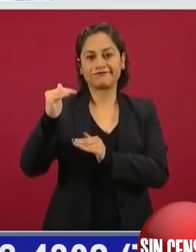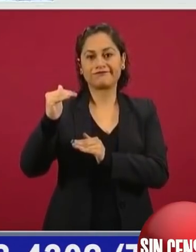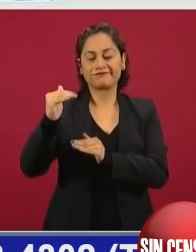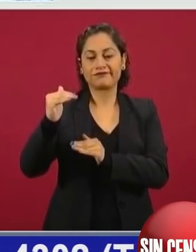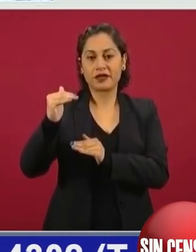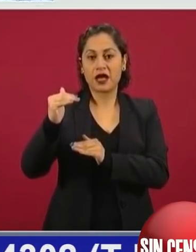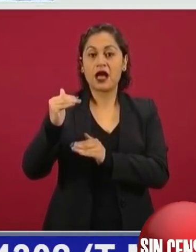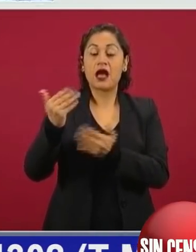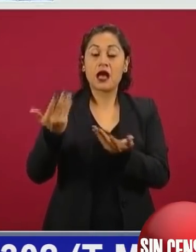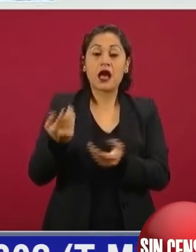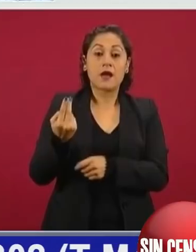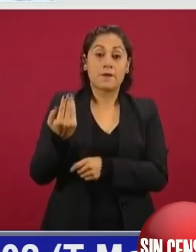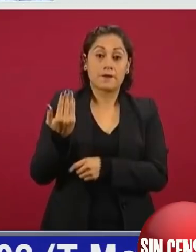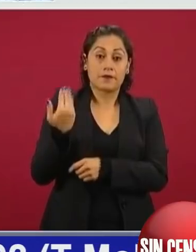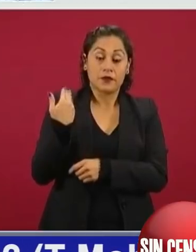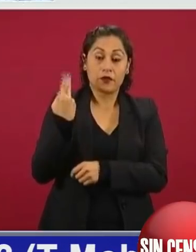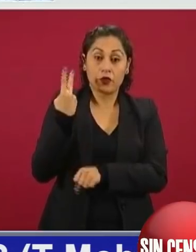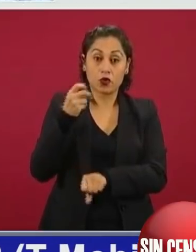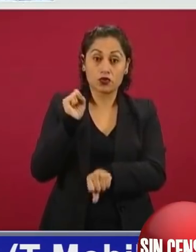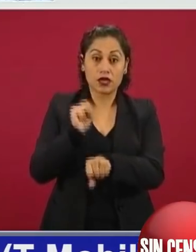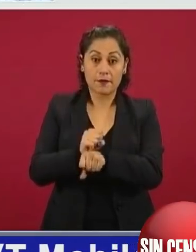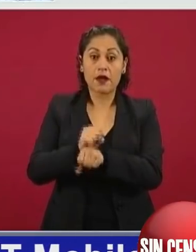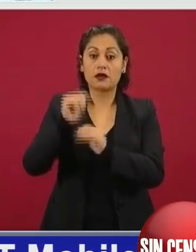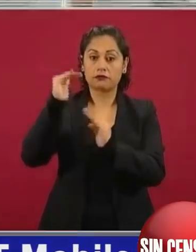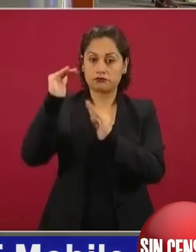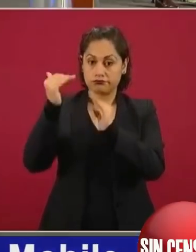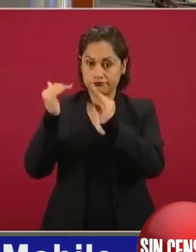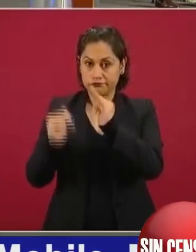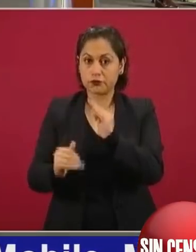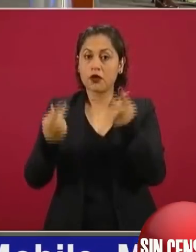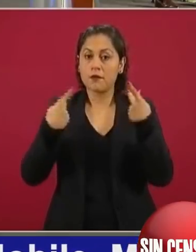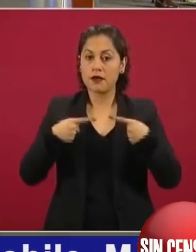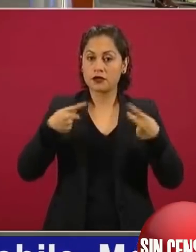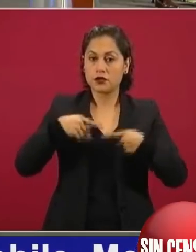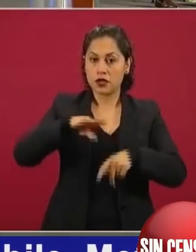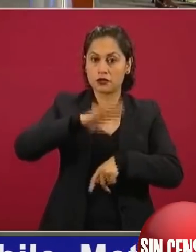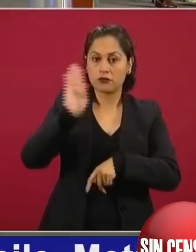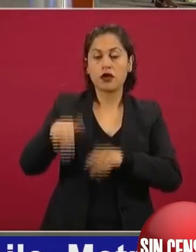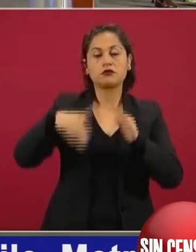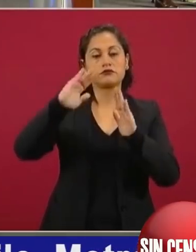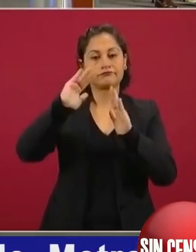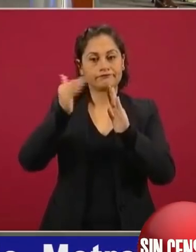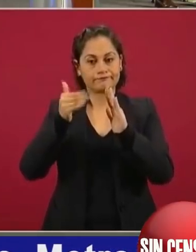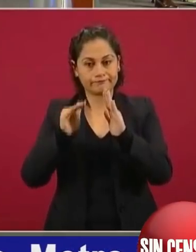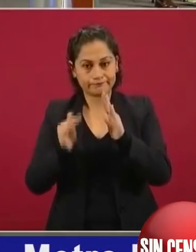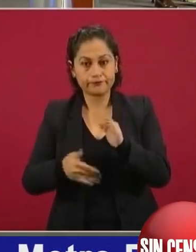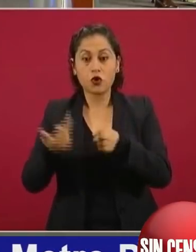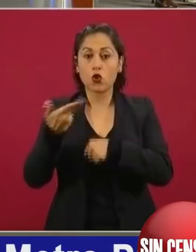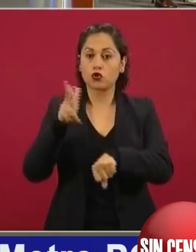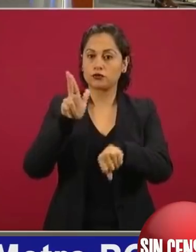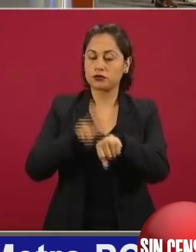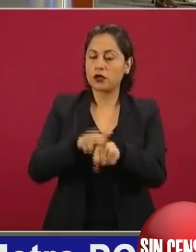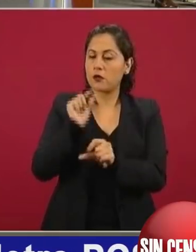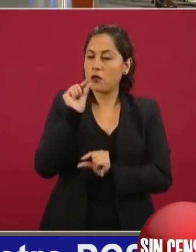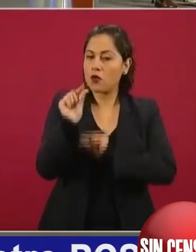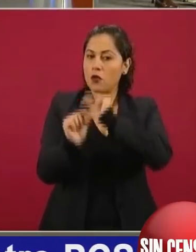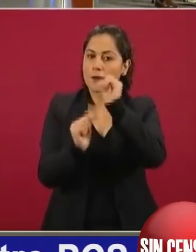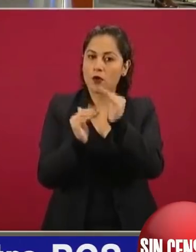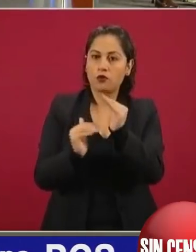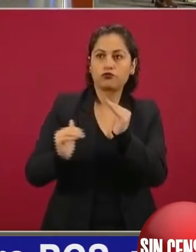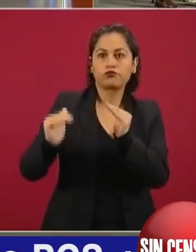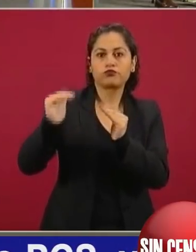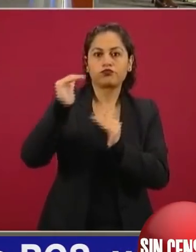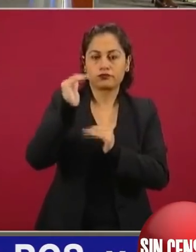reducción. Las defunciones, sin embargo, han continuado a la baja, y la hospitalización empezó a incrementar en el mismo periodo.